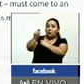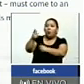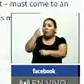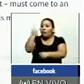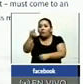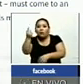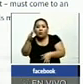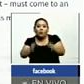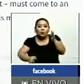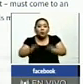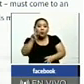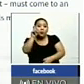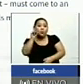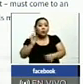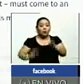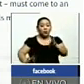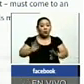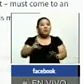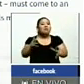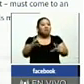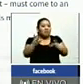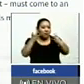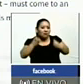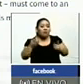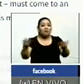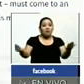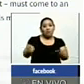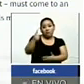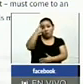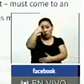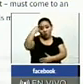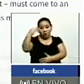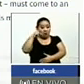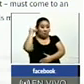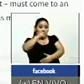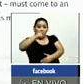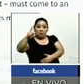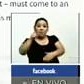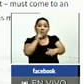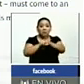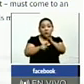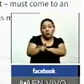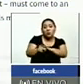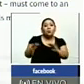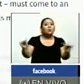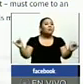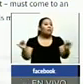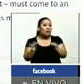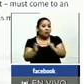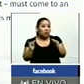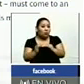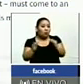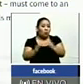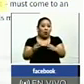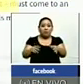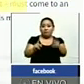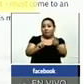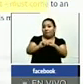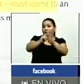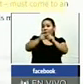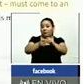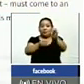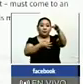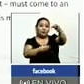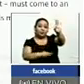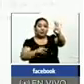encontrar un solo juez de distrito que pretenda dictar la política de inmigración a toda la nación, incluso ante un fallo contrario de otro tribunal